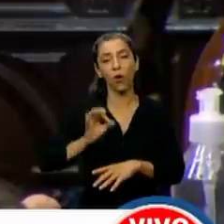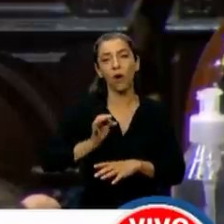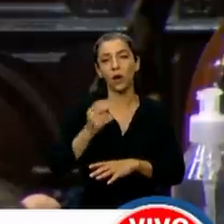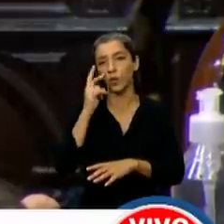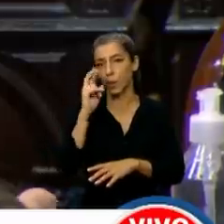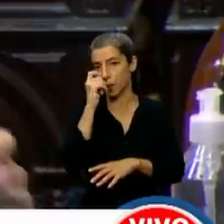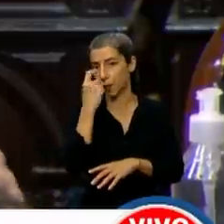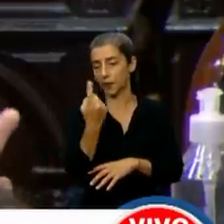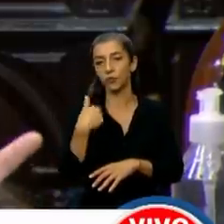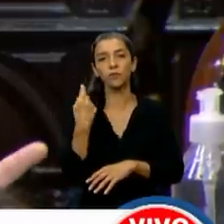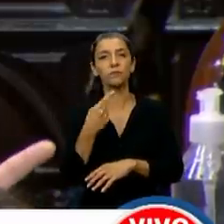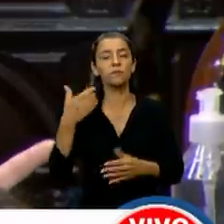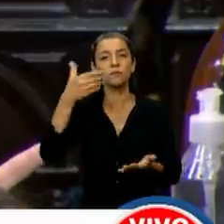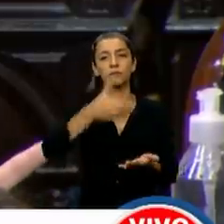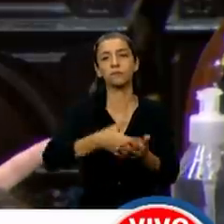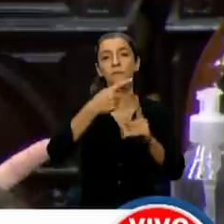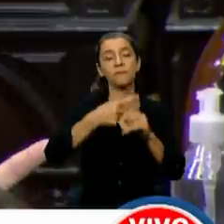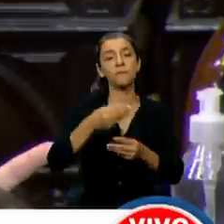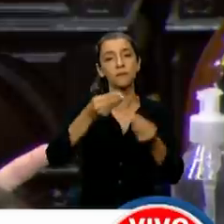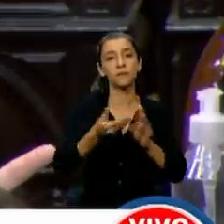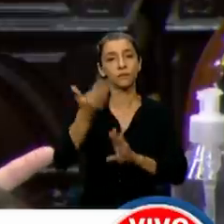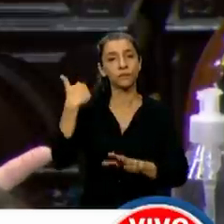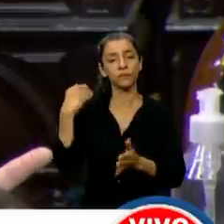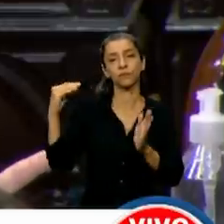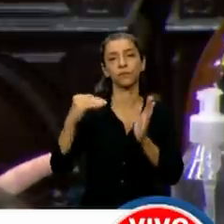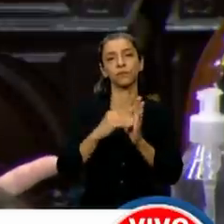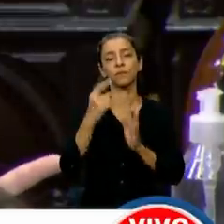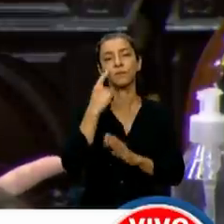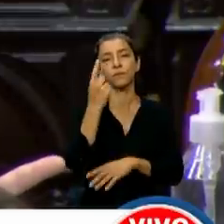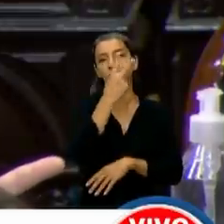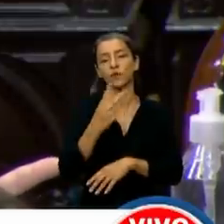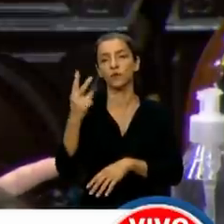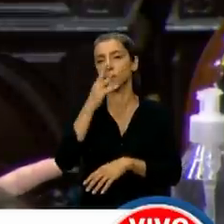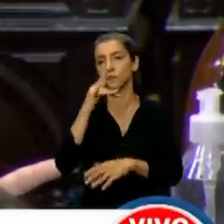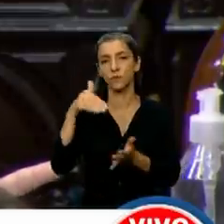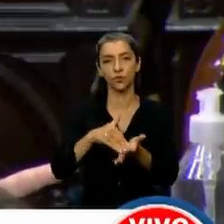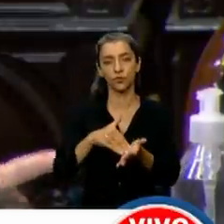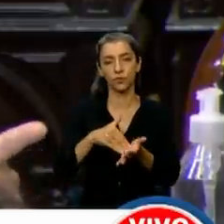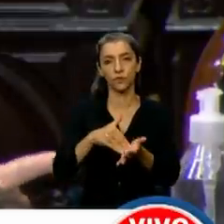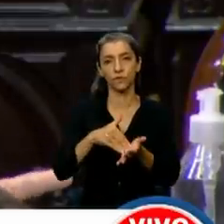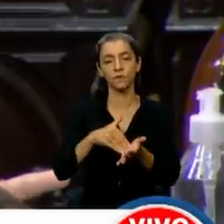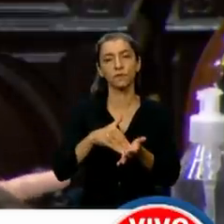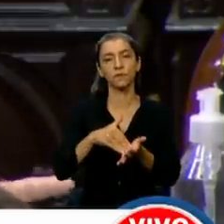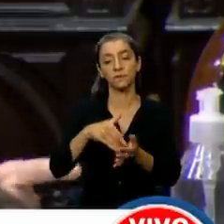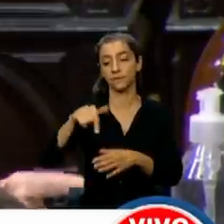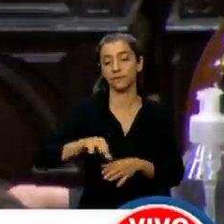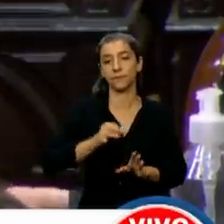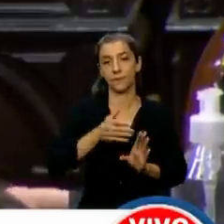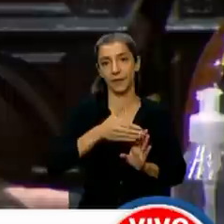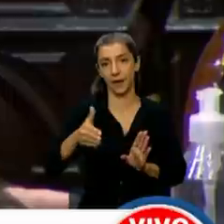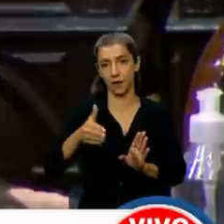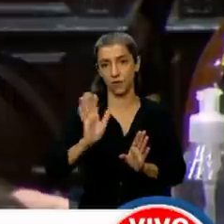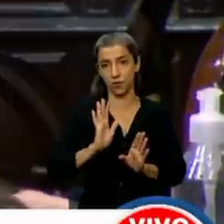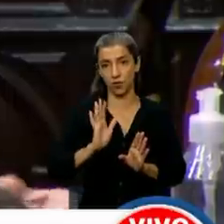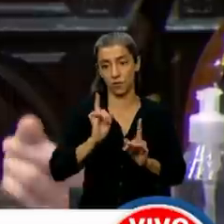le destinó en el presupuesto mil 214 millones durante este año y lo que va